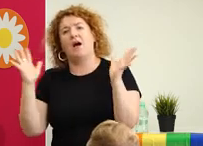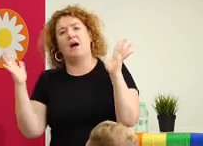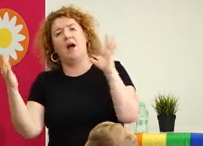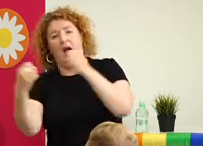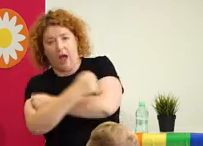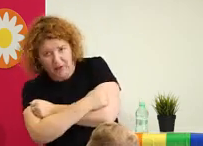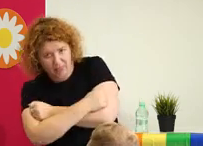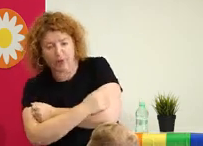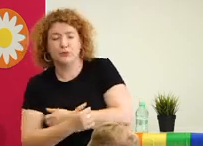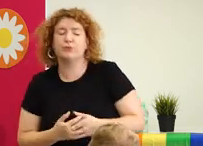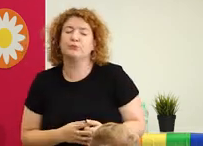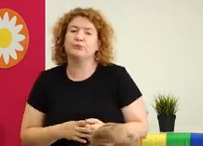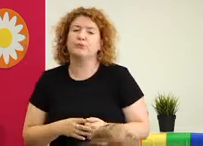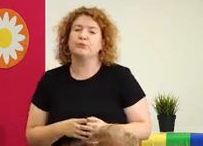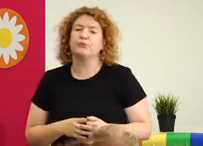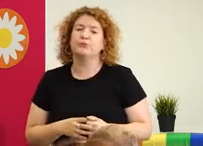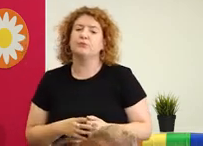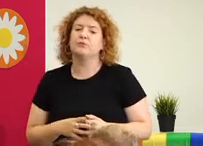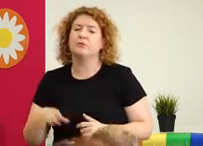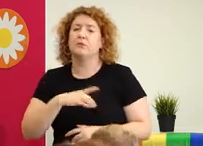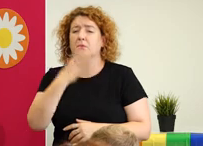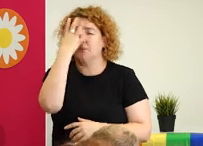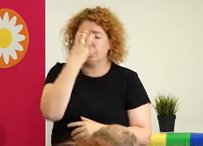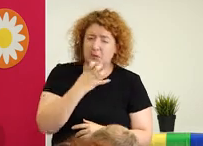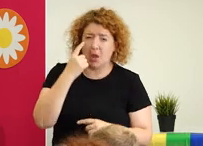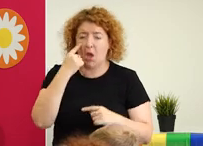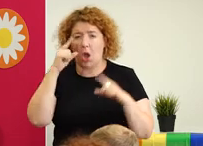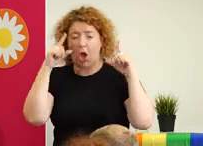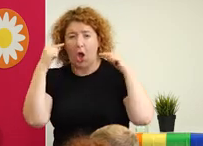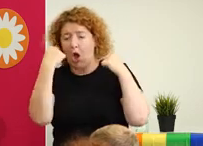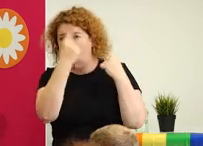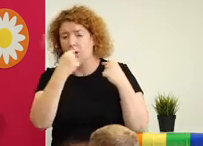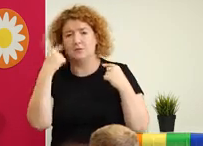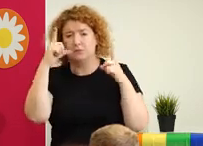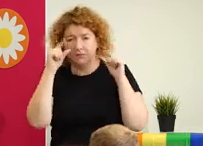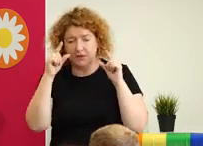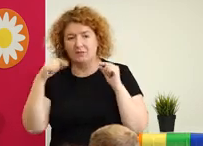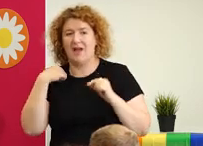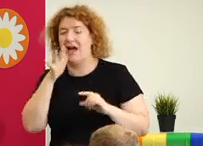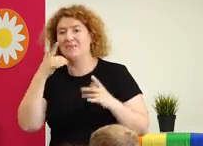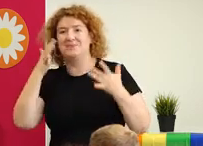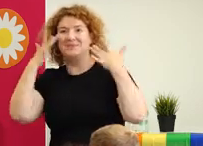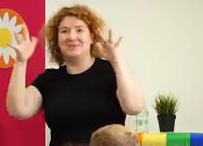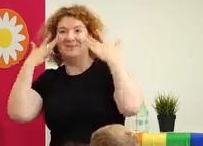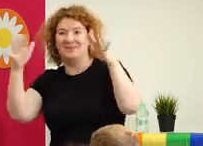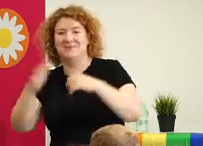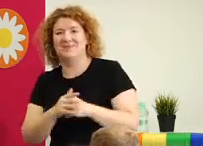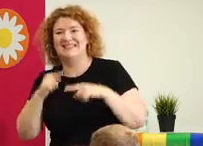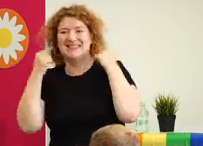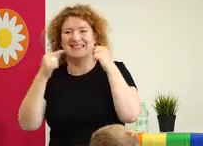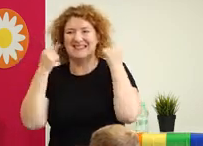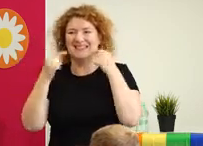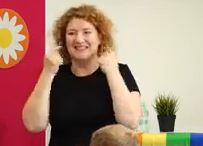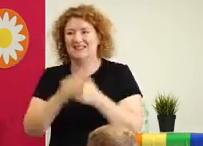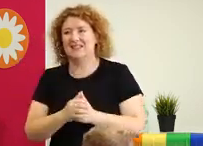muy importante, aparte de todo este movimiento abolicionista, jamás en 46 años de democracia una